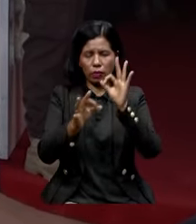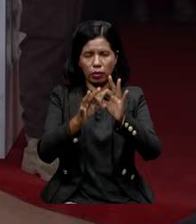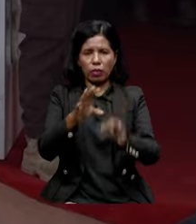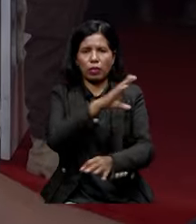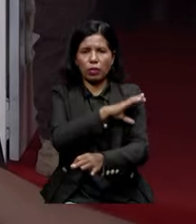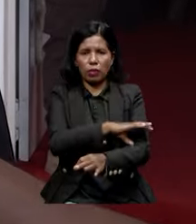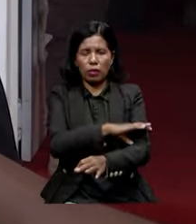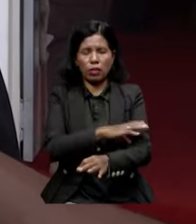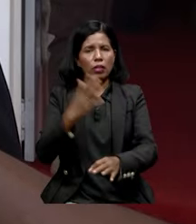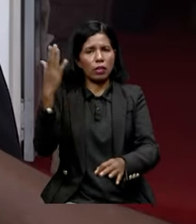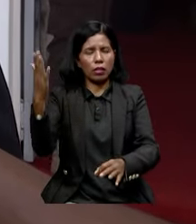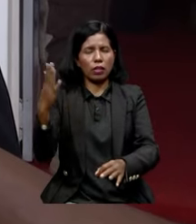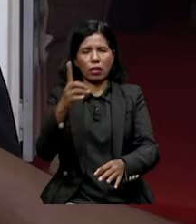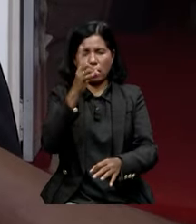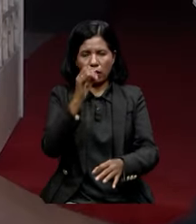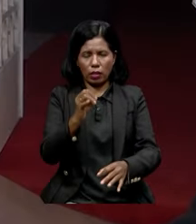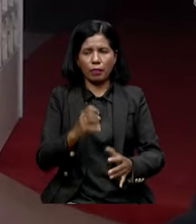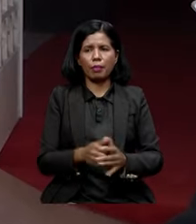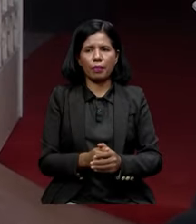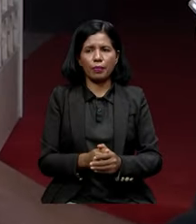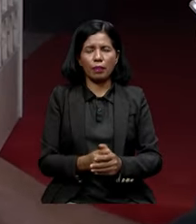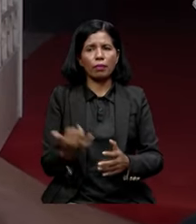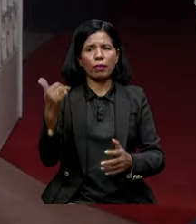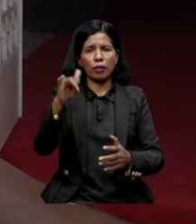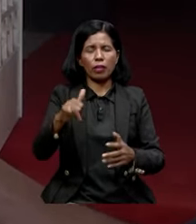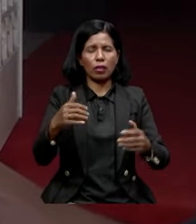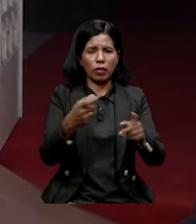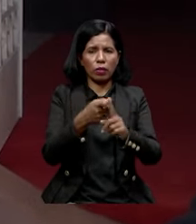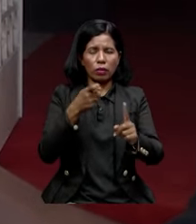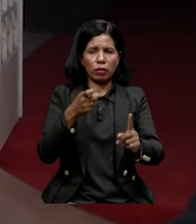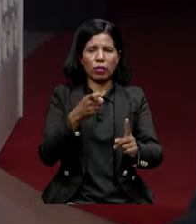asuransi iya dili dan emak sira iya kompos tu